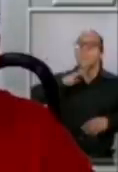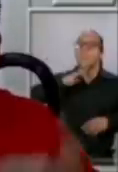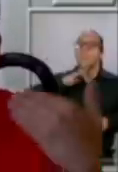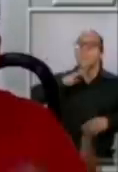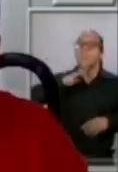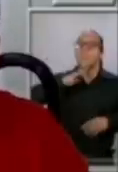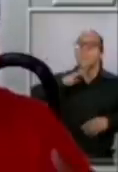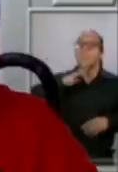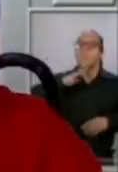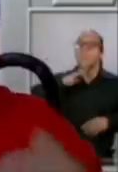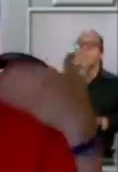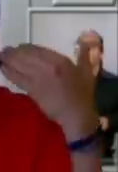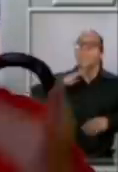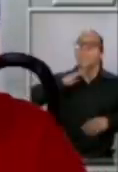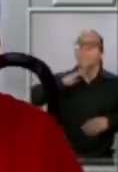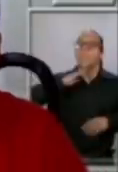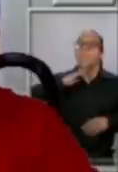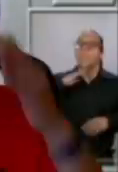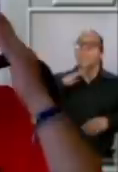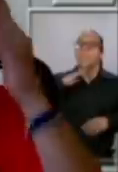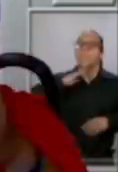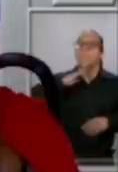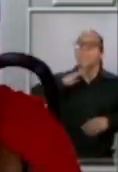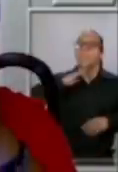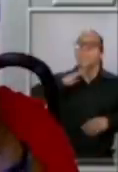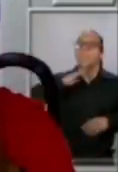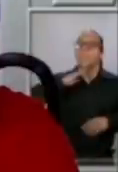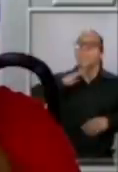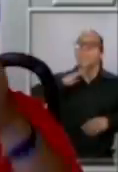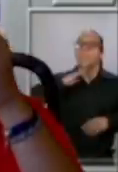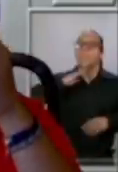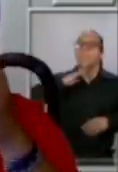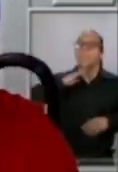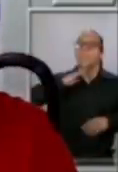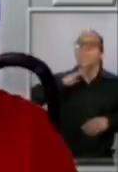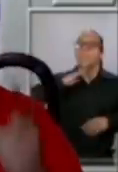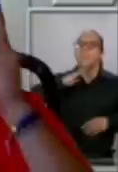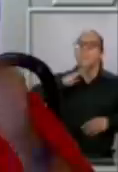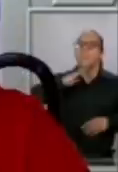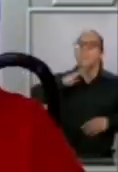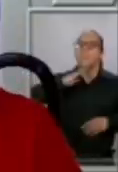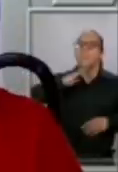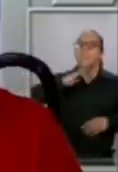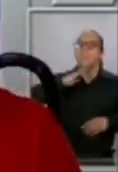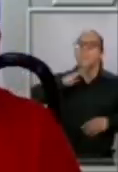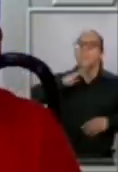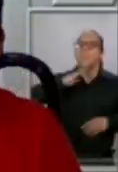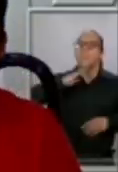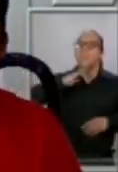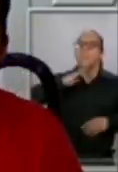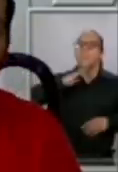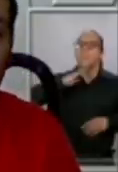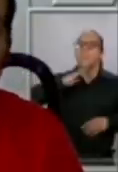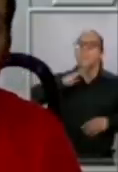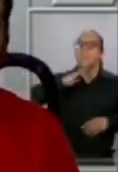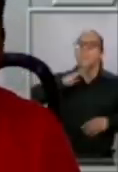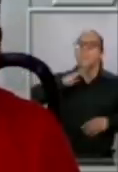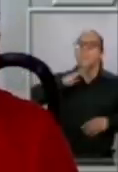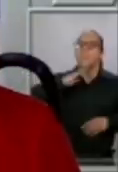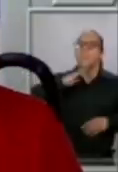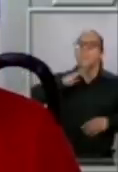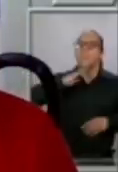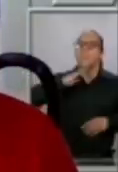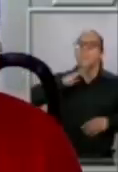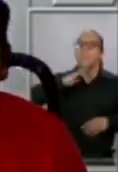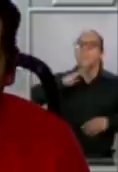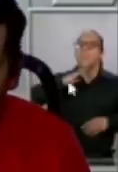estaban viendo el debate se manifestaron y le pusieron un alto a esta moderadora, que el día de hoy pues ya salió a chillar en el